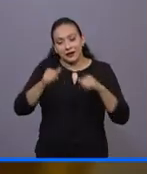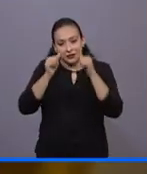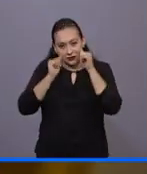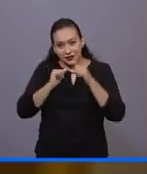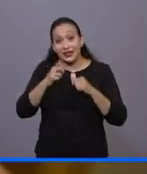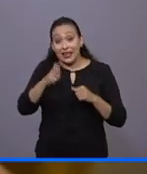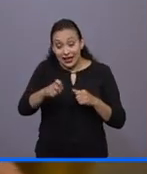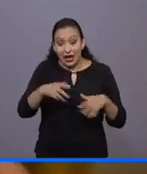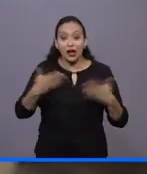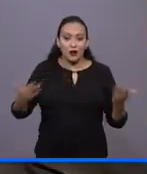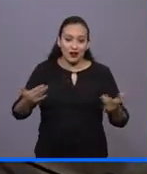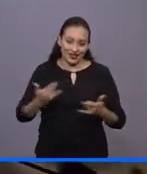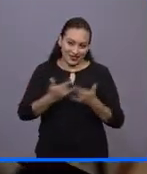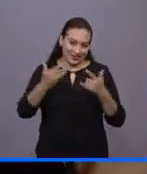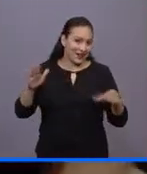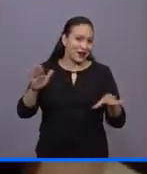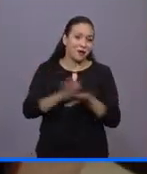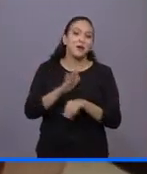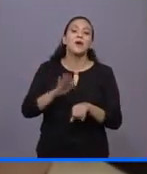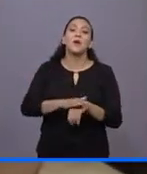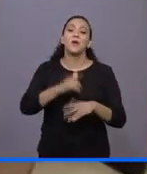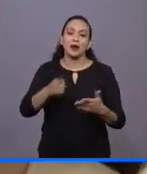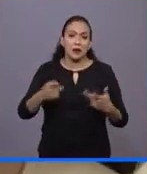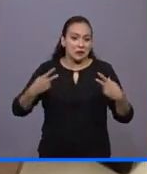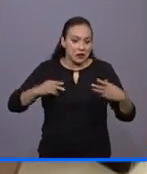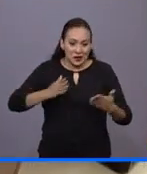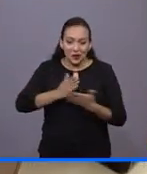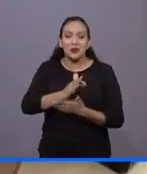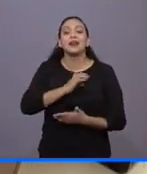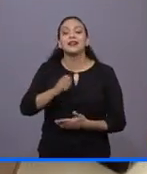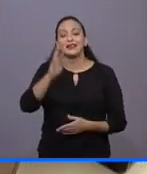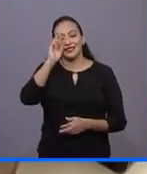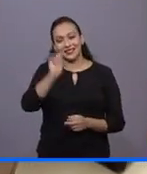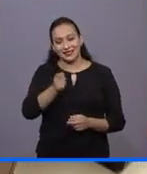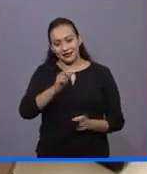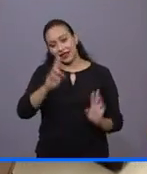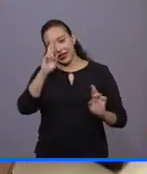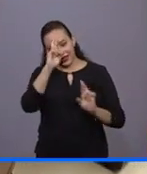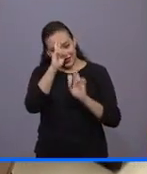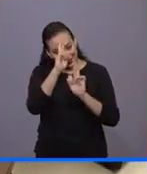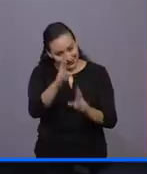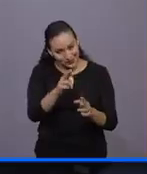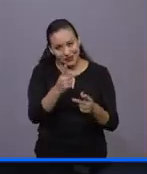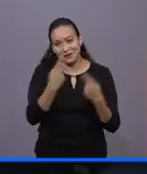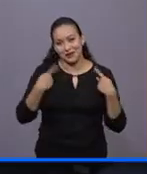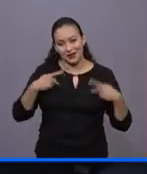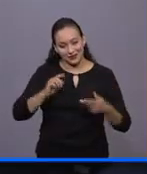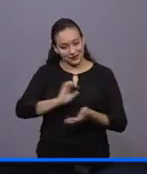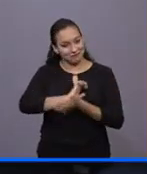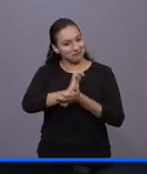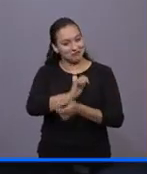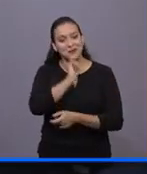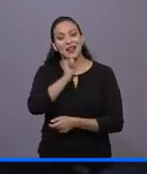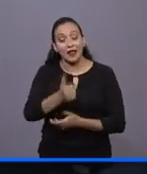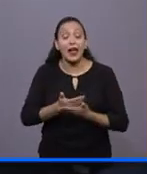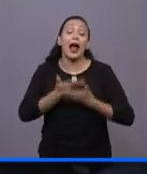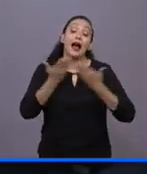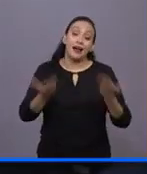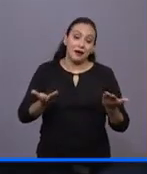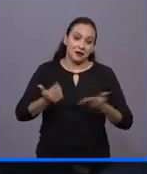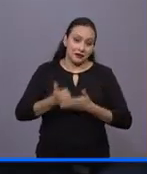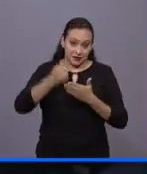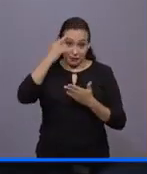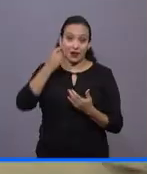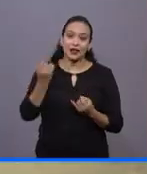a la accesibilidad digital como una extensión del derecho a la igualdad y no discriminación. Además, sienta las bases para que las tecnologías